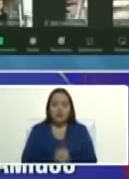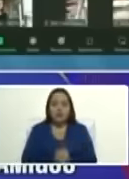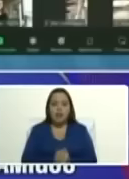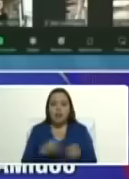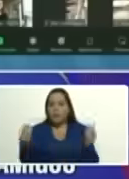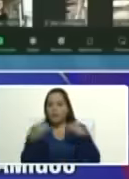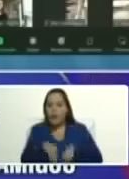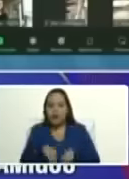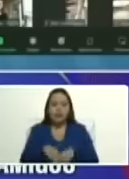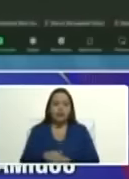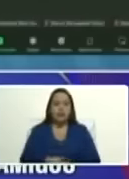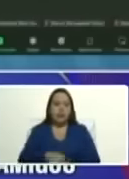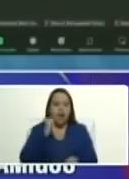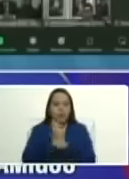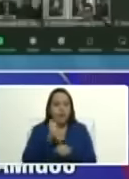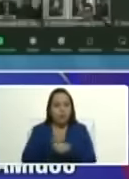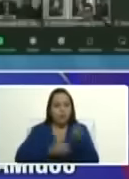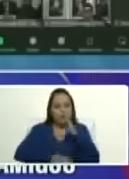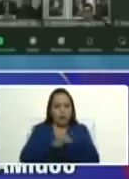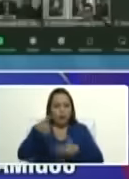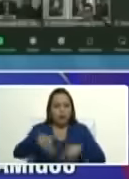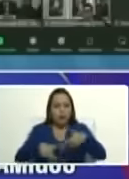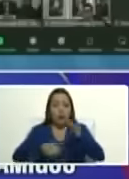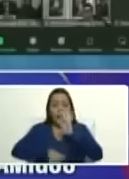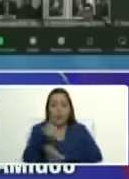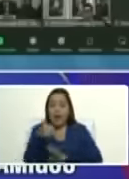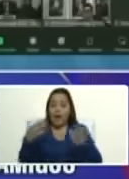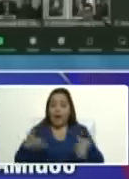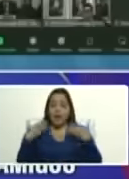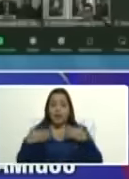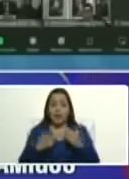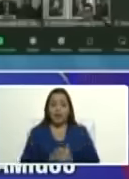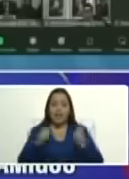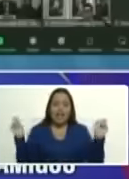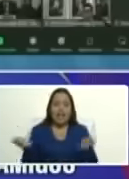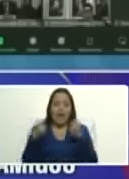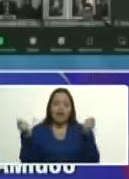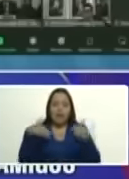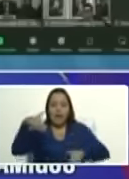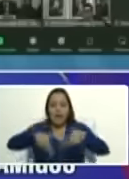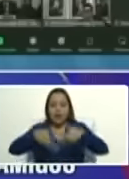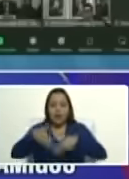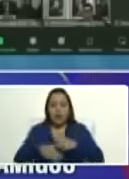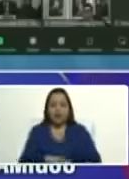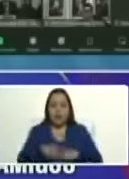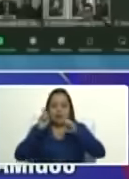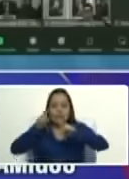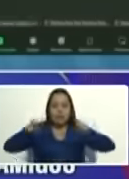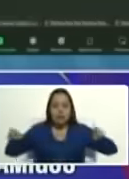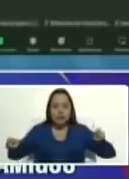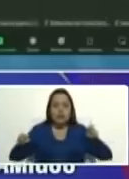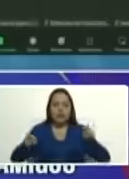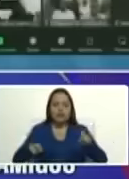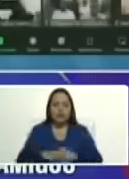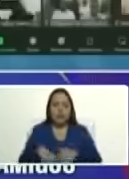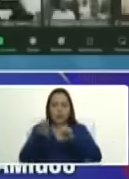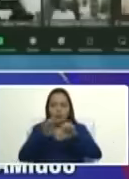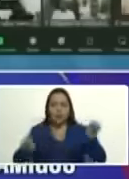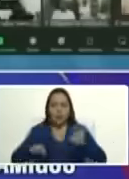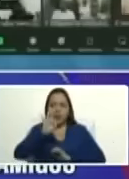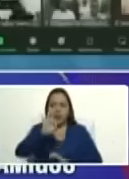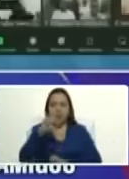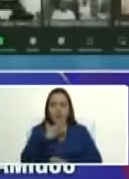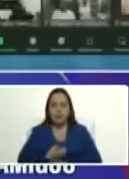votar, máxima alegría, campaña electoral pedagógica, y el 3 de